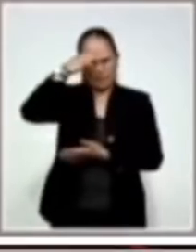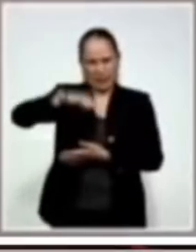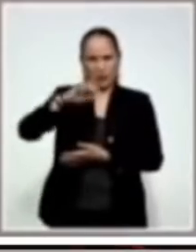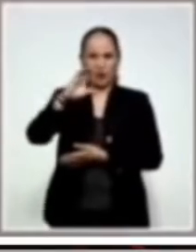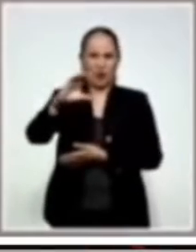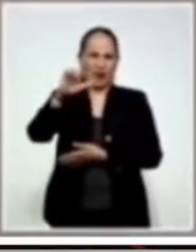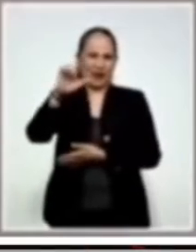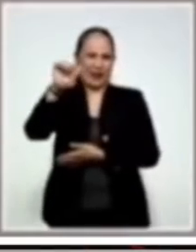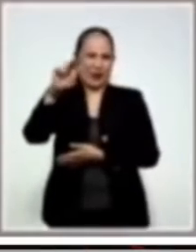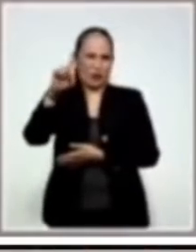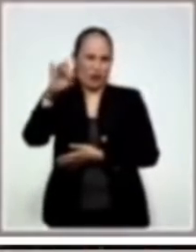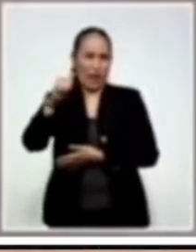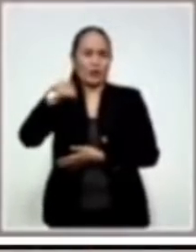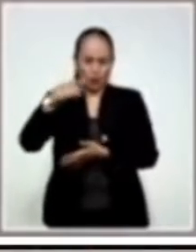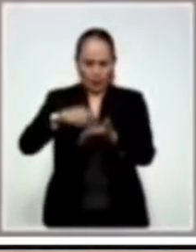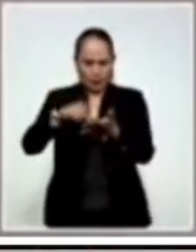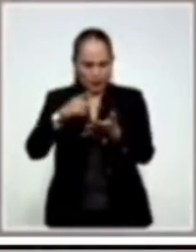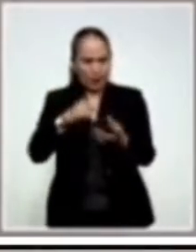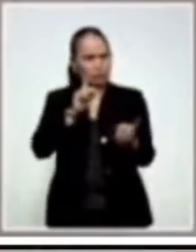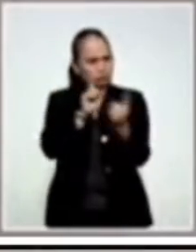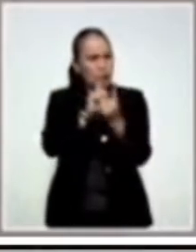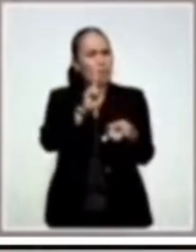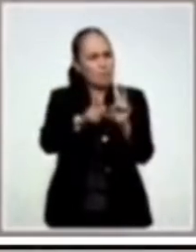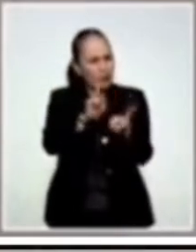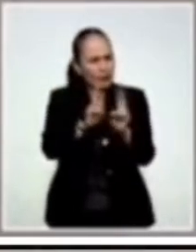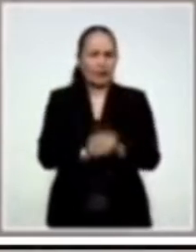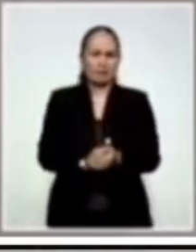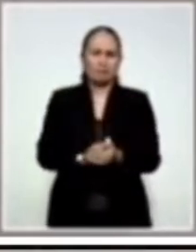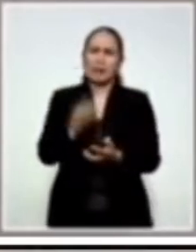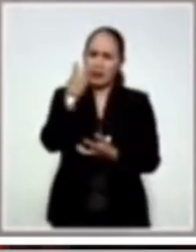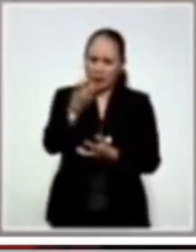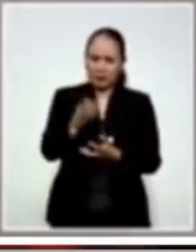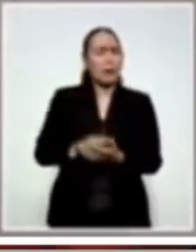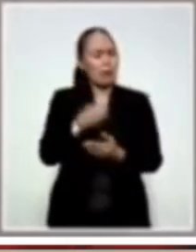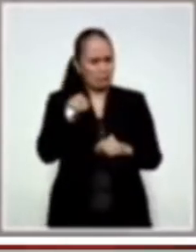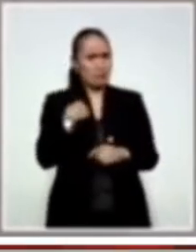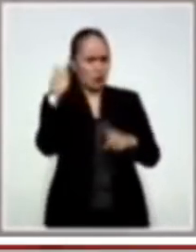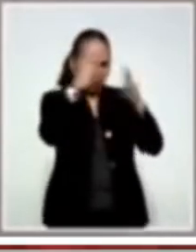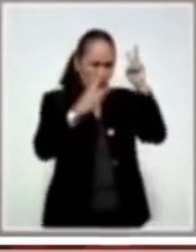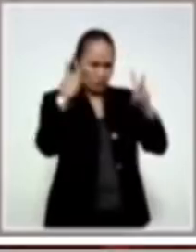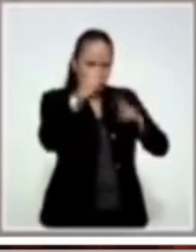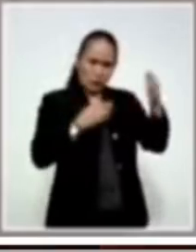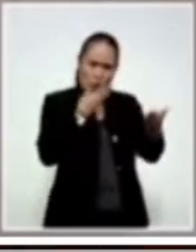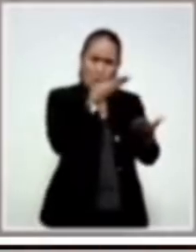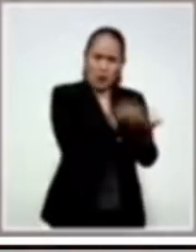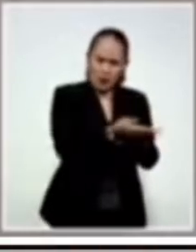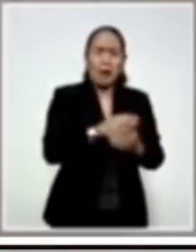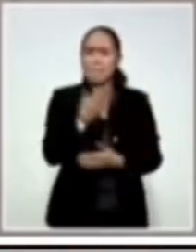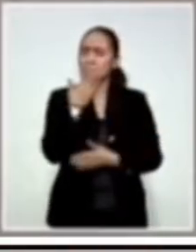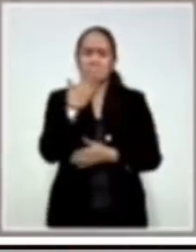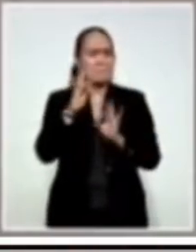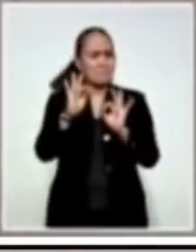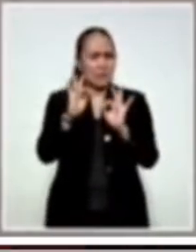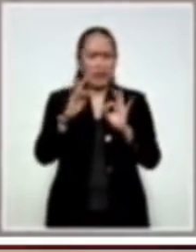México, quien no solo ha visto con agrado, sino con entusiasmo esta visita, y hemos acordado